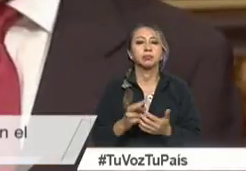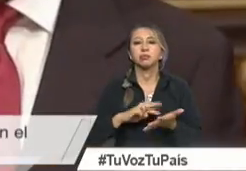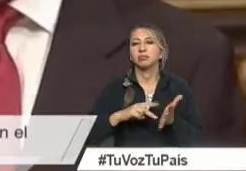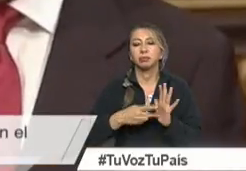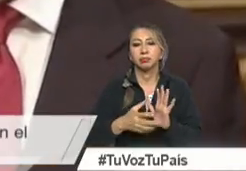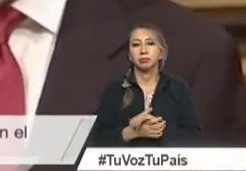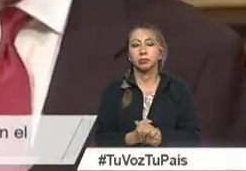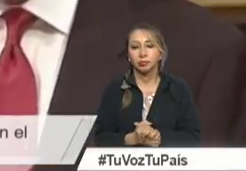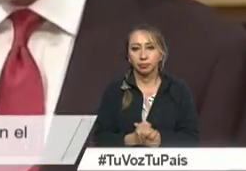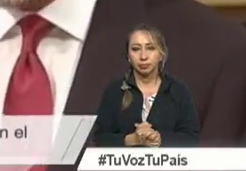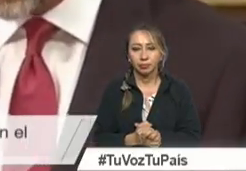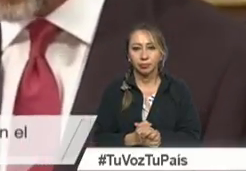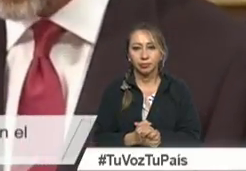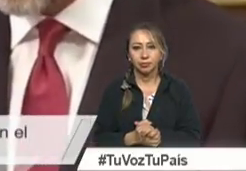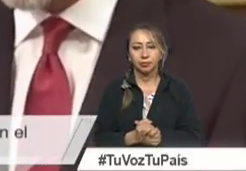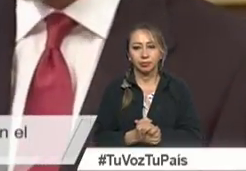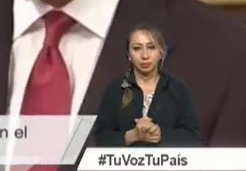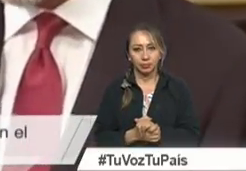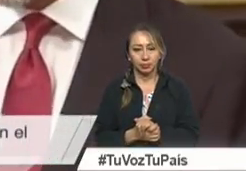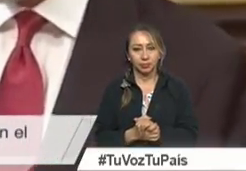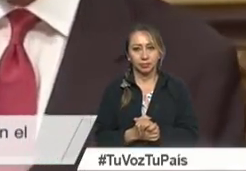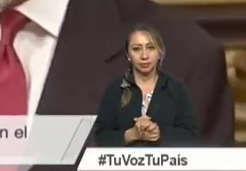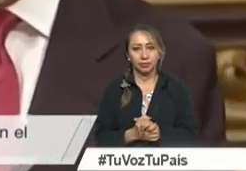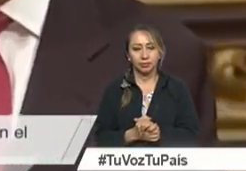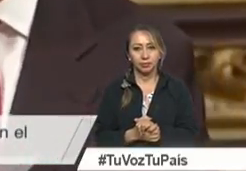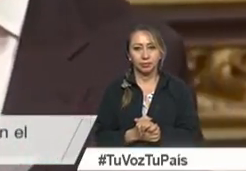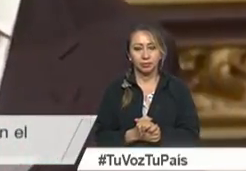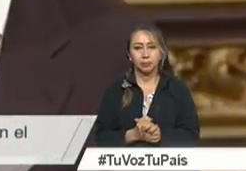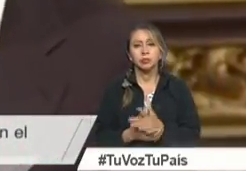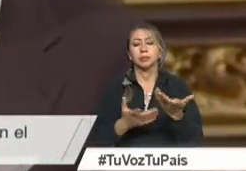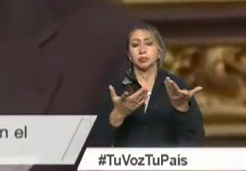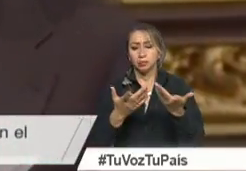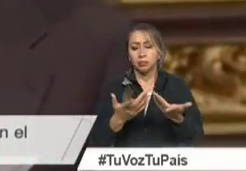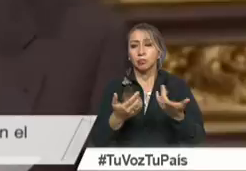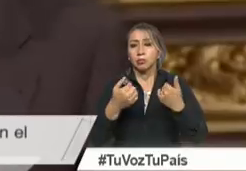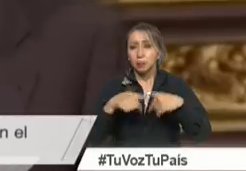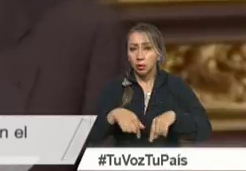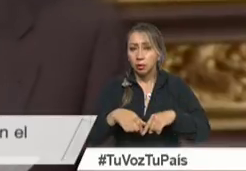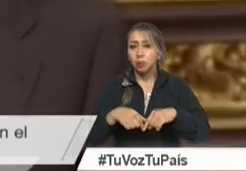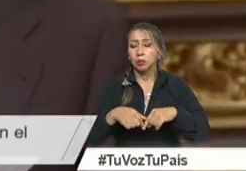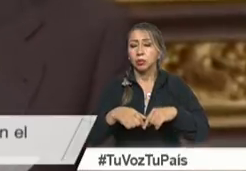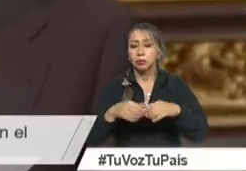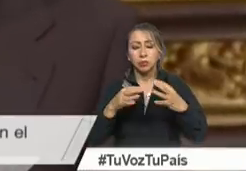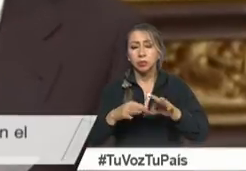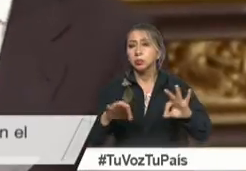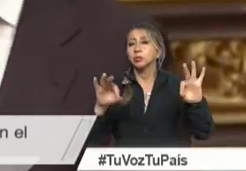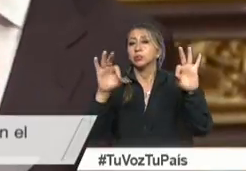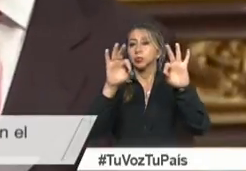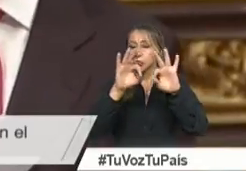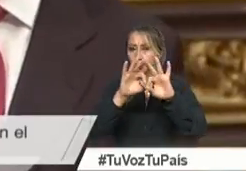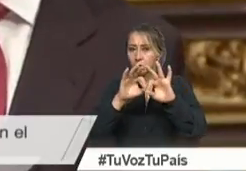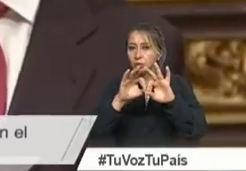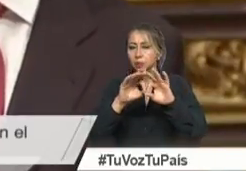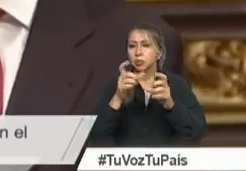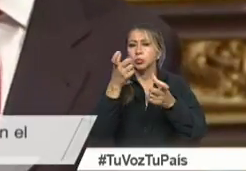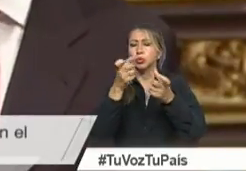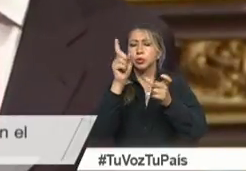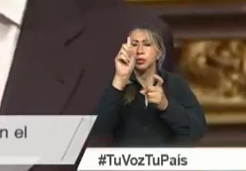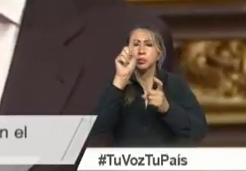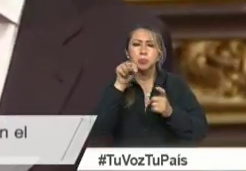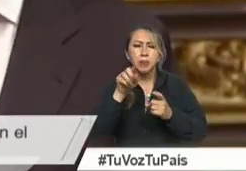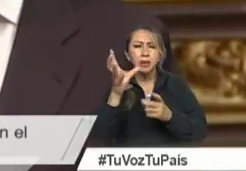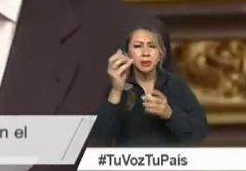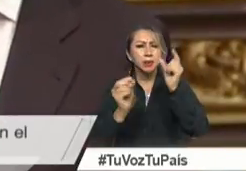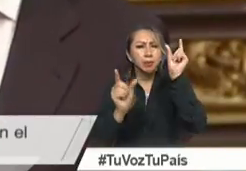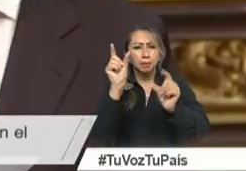yo vendí circunstancias wii más dadas las circunstancias debemos tener particularmente en cuenta a los miles de británicos y